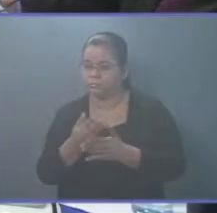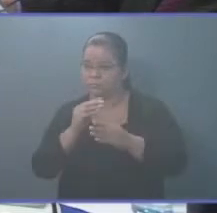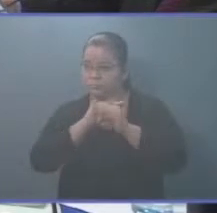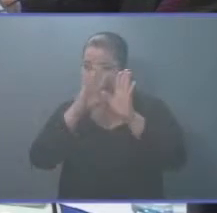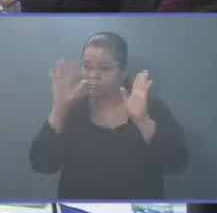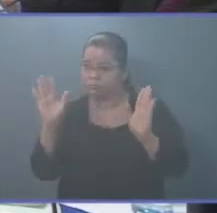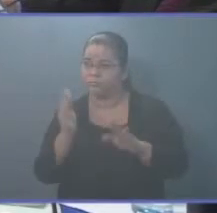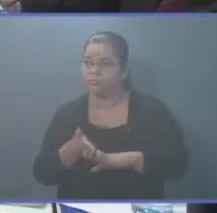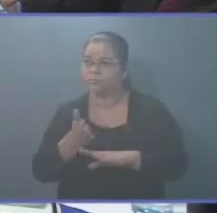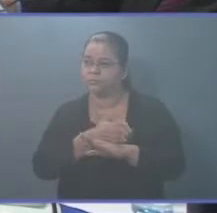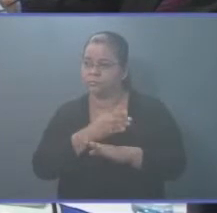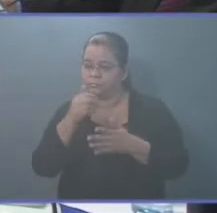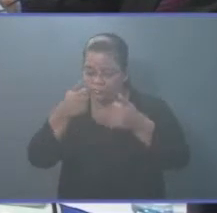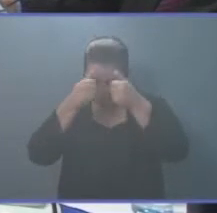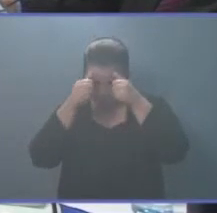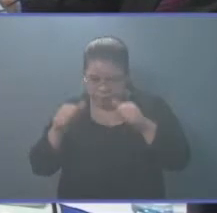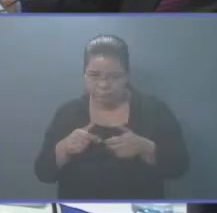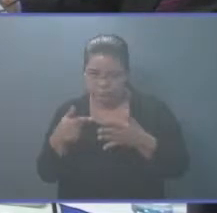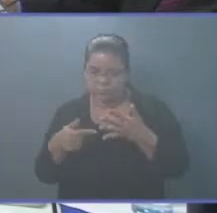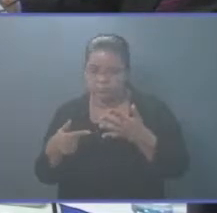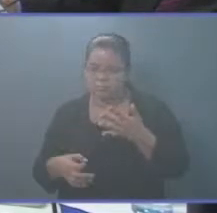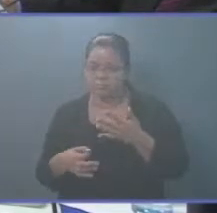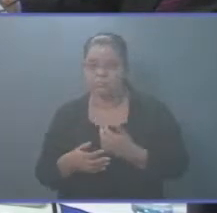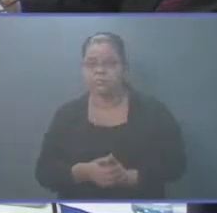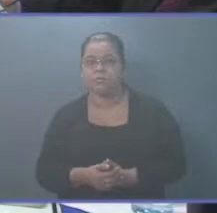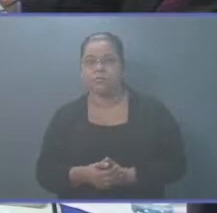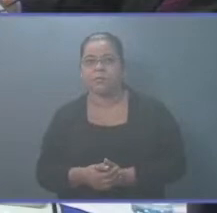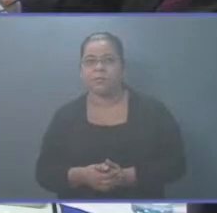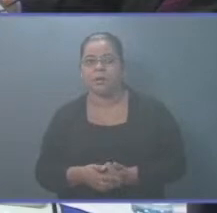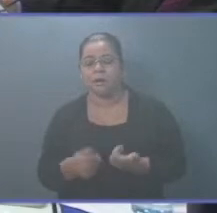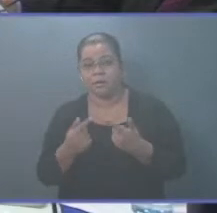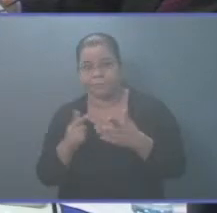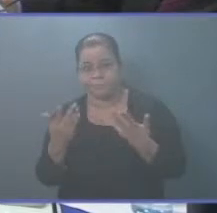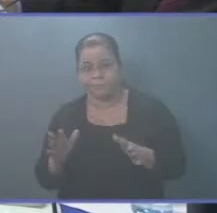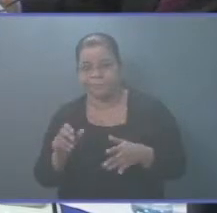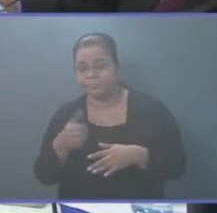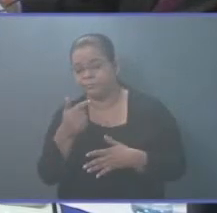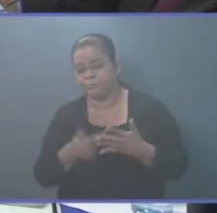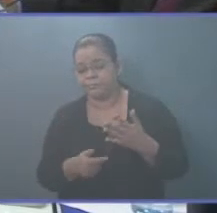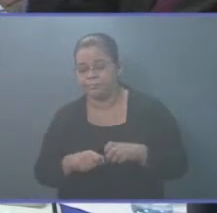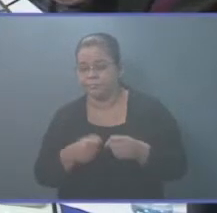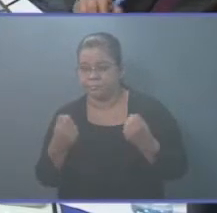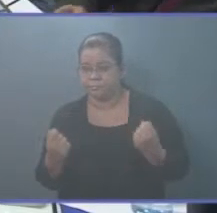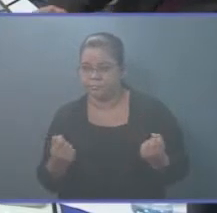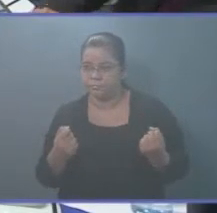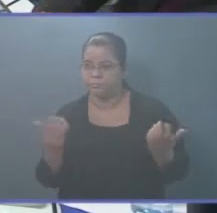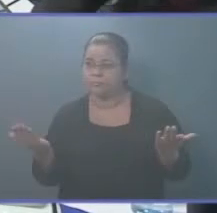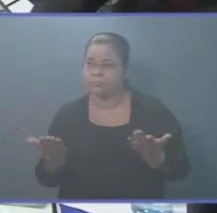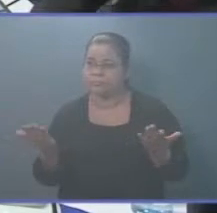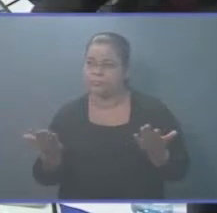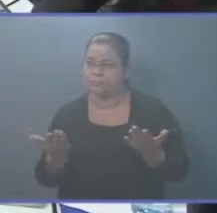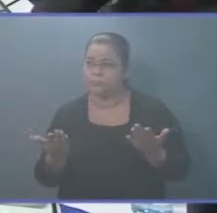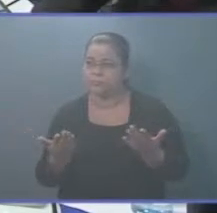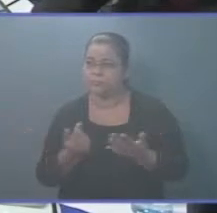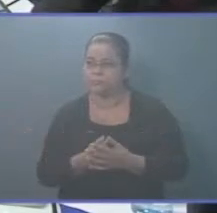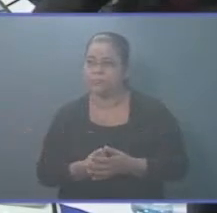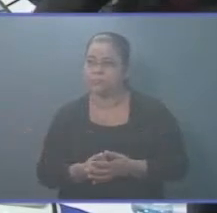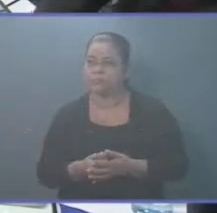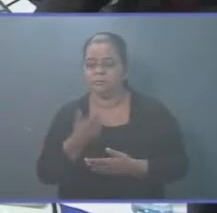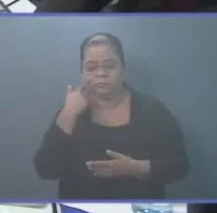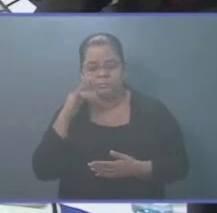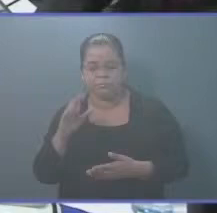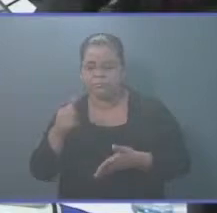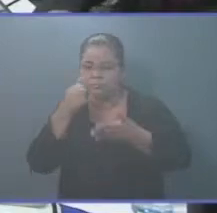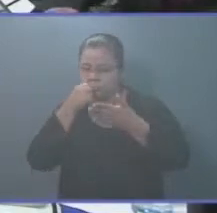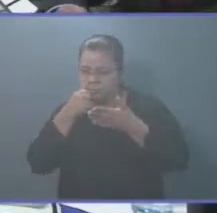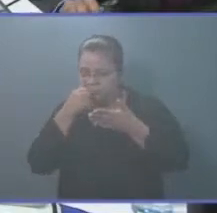Yo trabajé en esa ley hace mucho tiempo, y el punto es que hay otros delitos de realización compleja, trabajamos, como el de drogas,